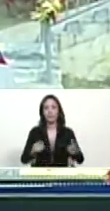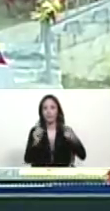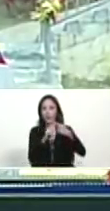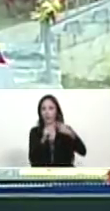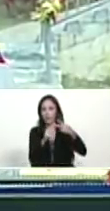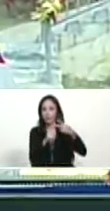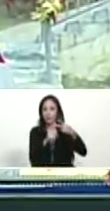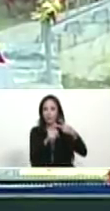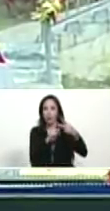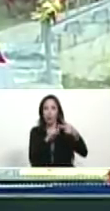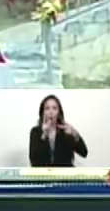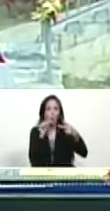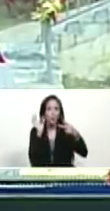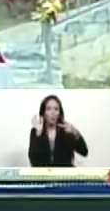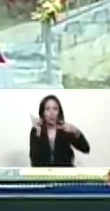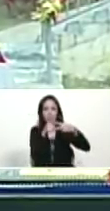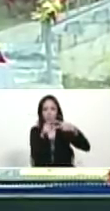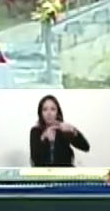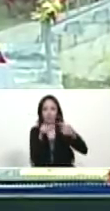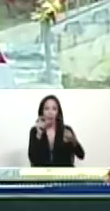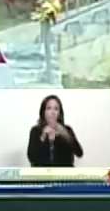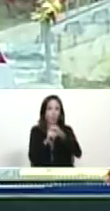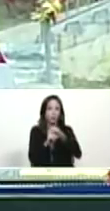Francesca y Joel, que tienen